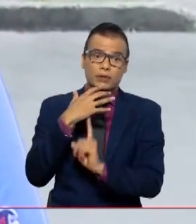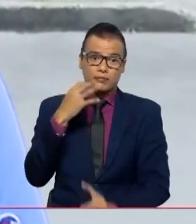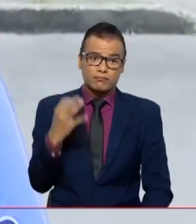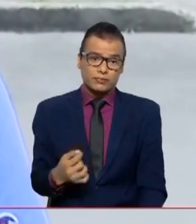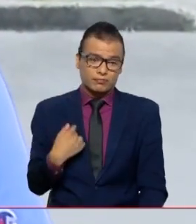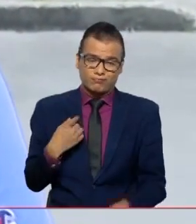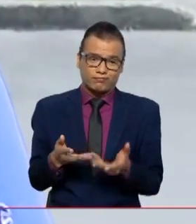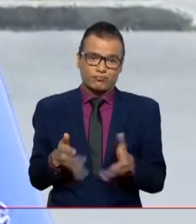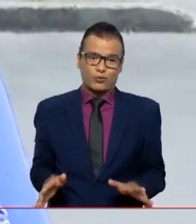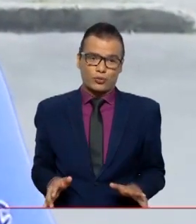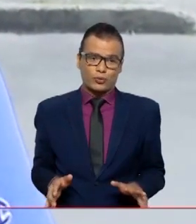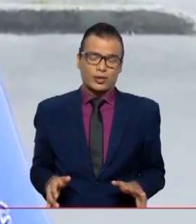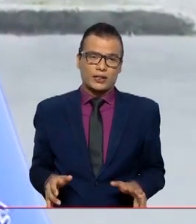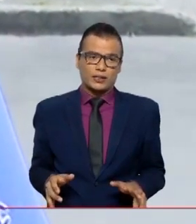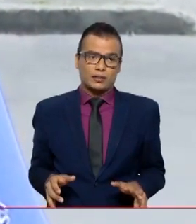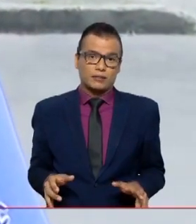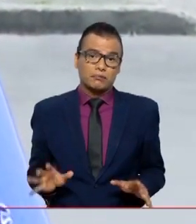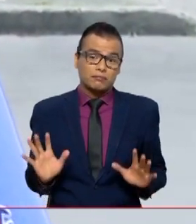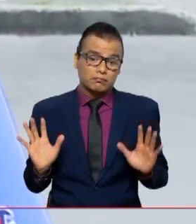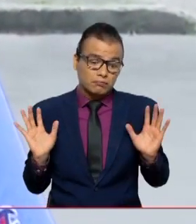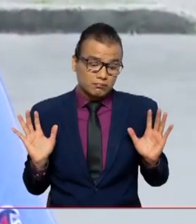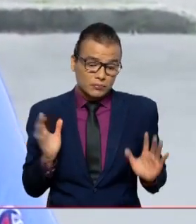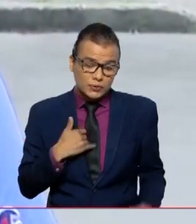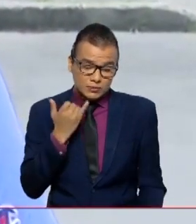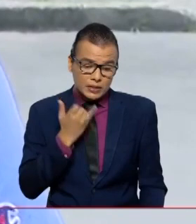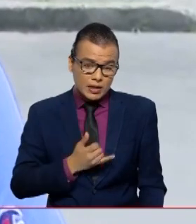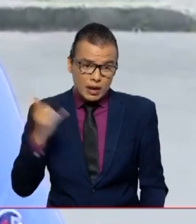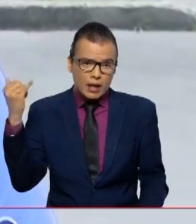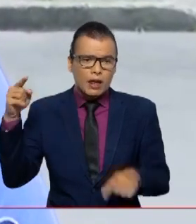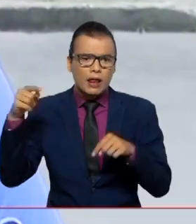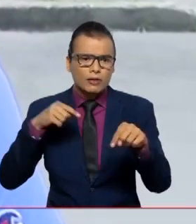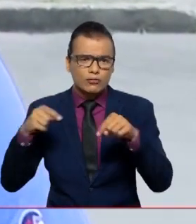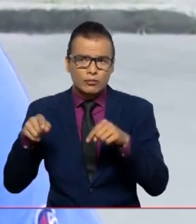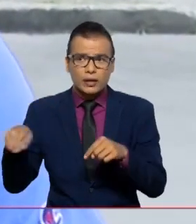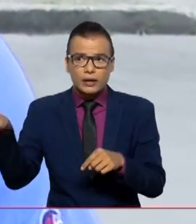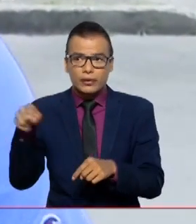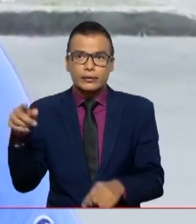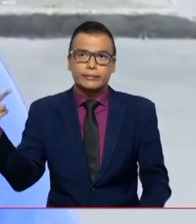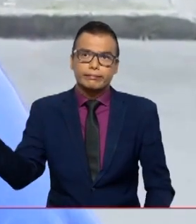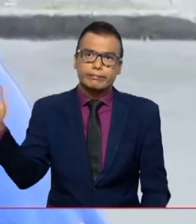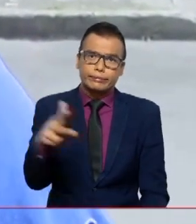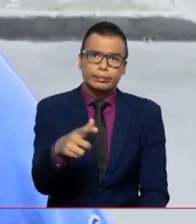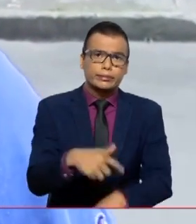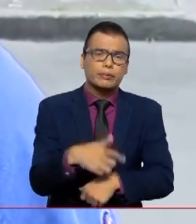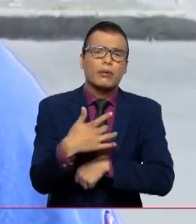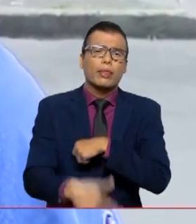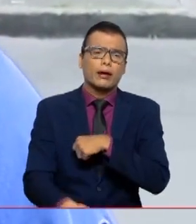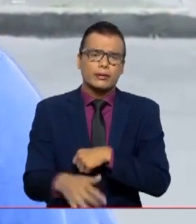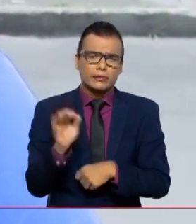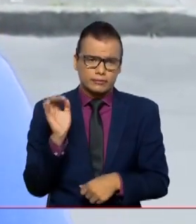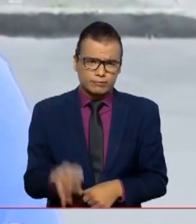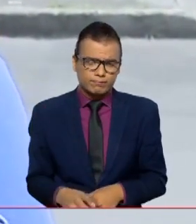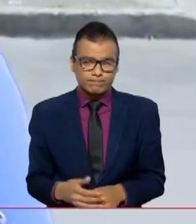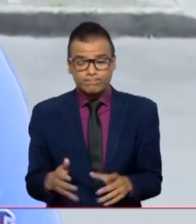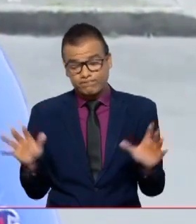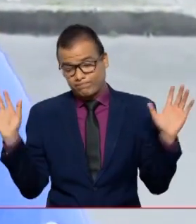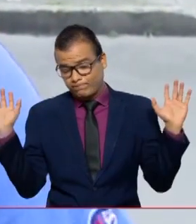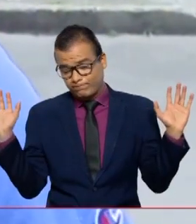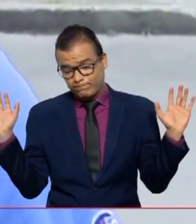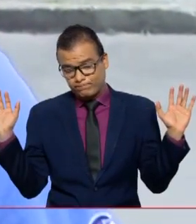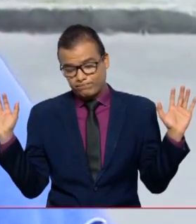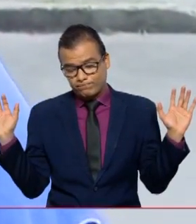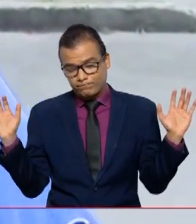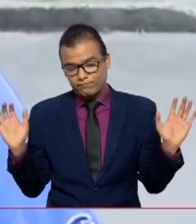de situaciones. Lo único es avisar a las autoridades, pero pues de aquí a que ellos lleguen, logren suplir el caso,